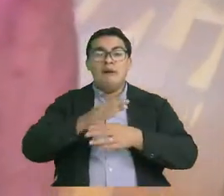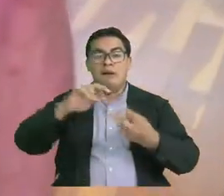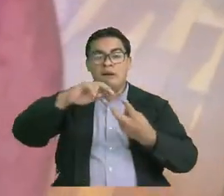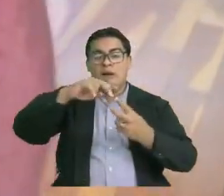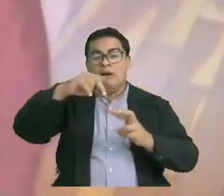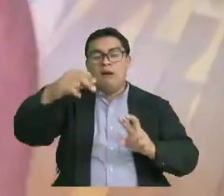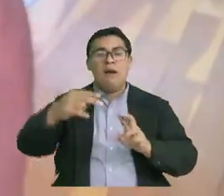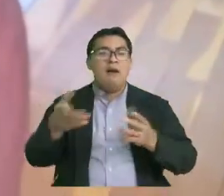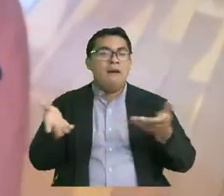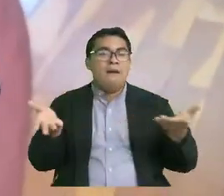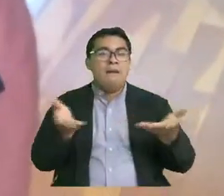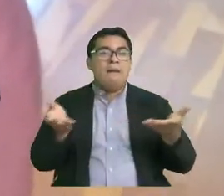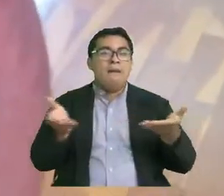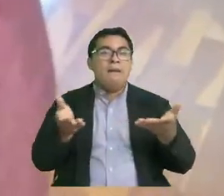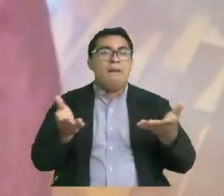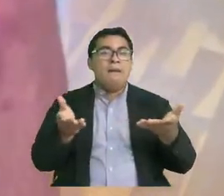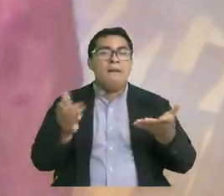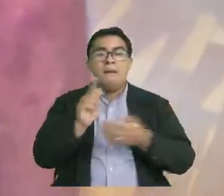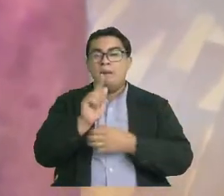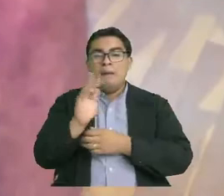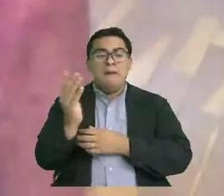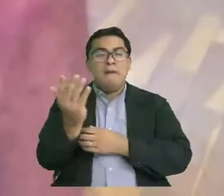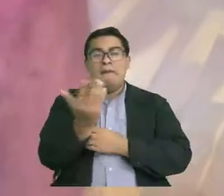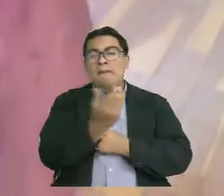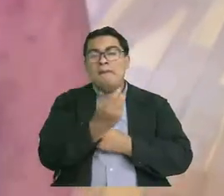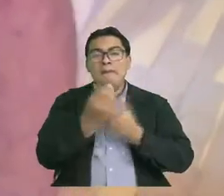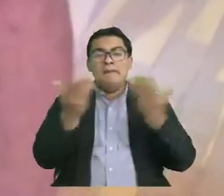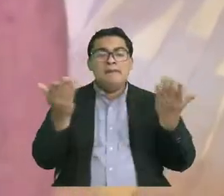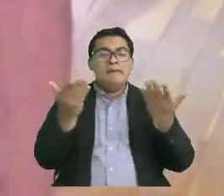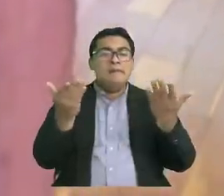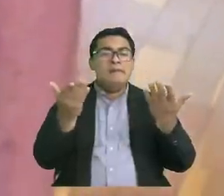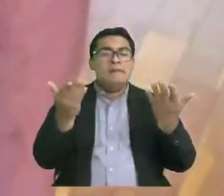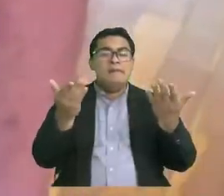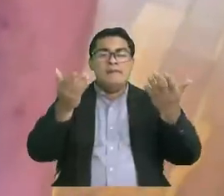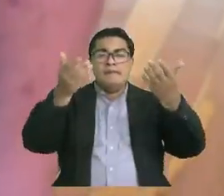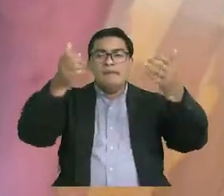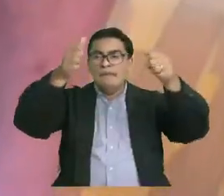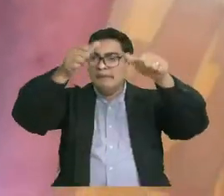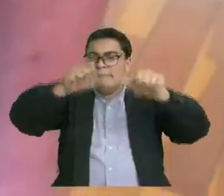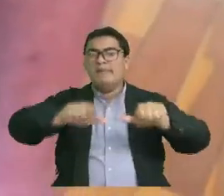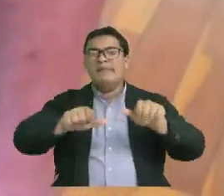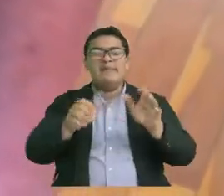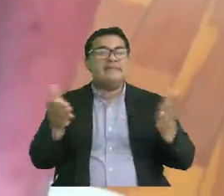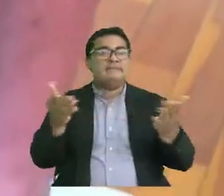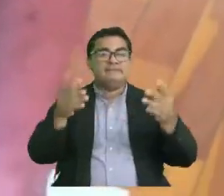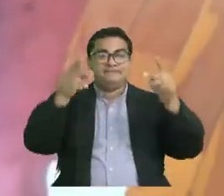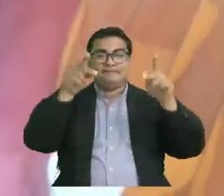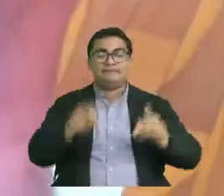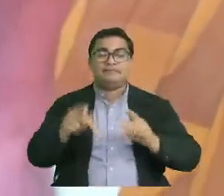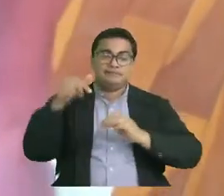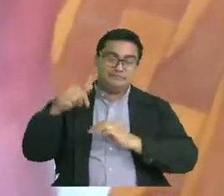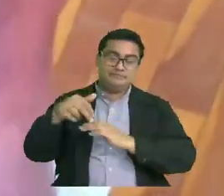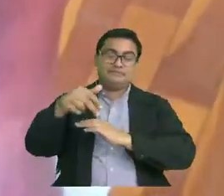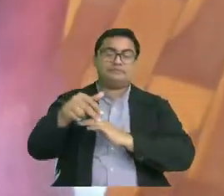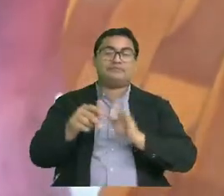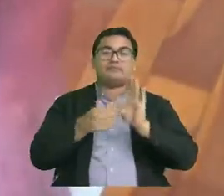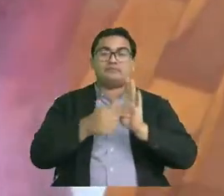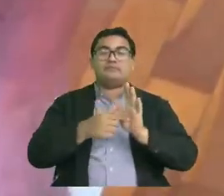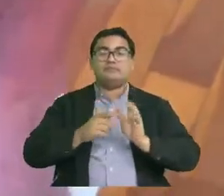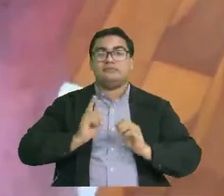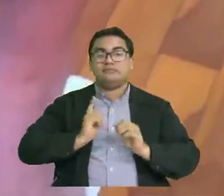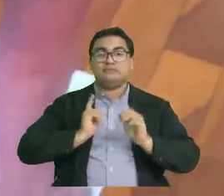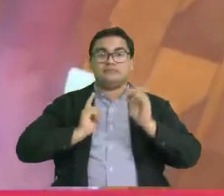hay eje mecánico, que todo esto va de acorde a la marcha del paciente. Entonces, un paciente que tiene una